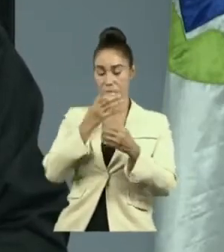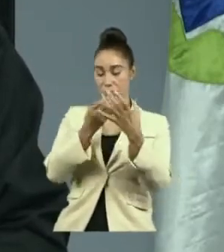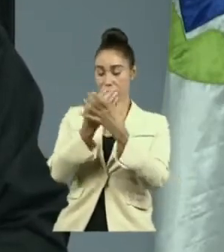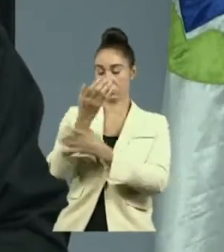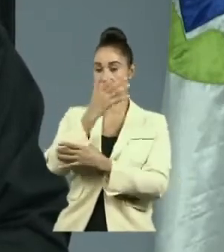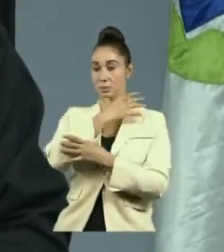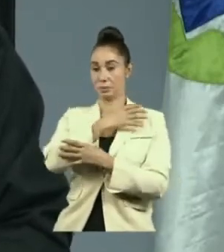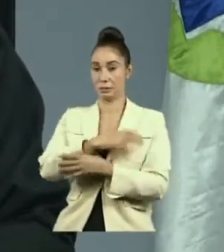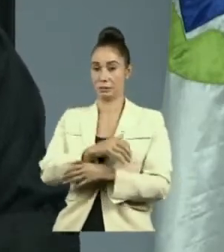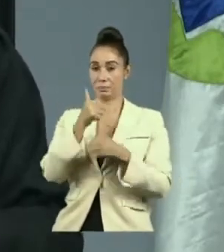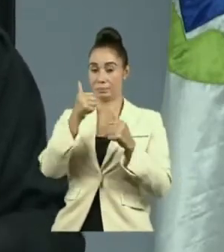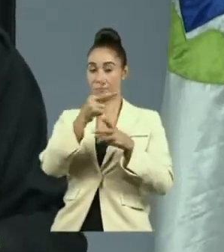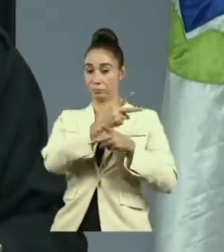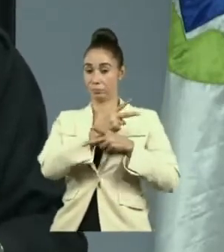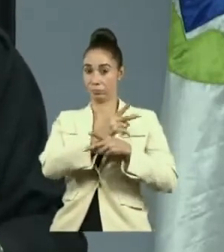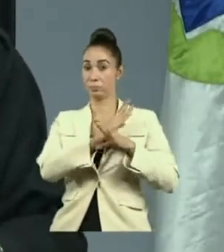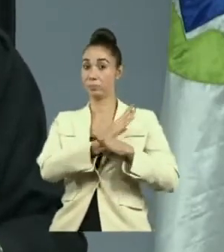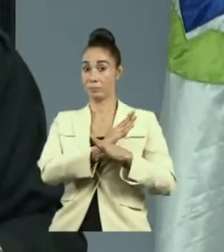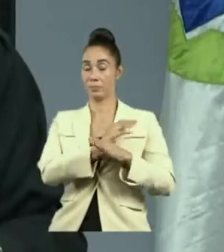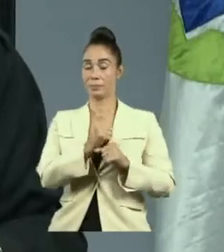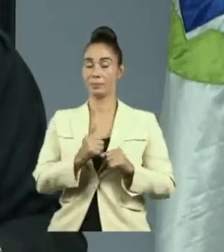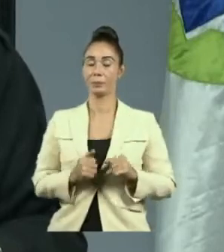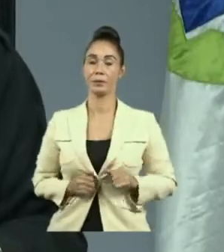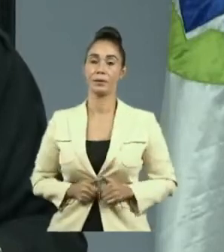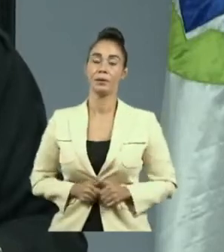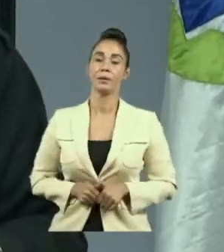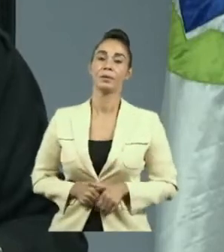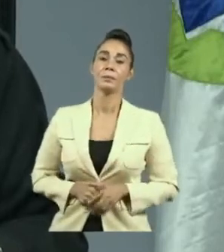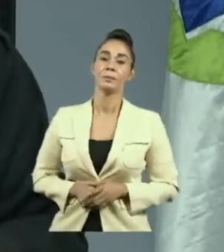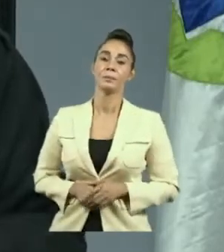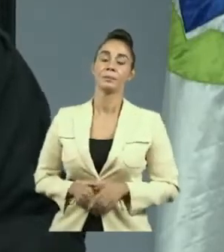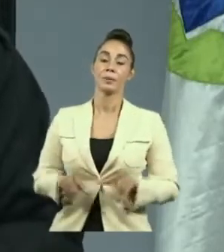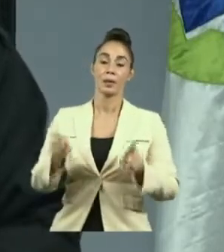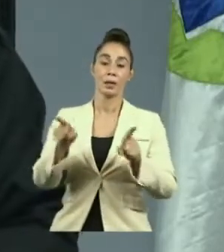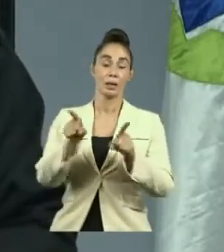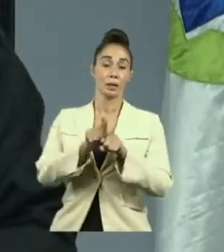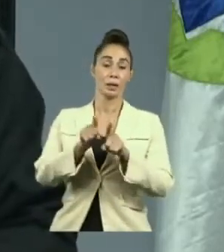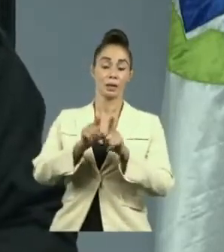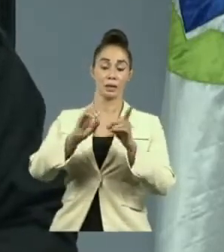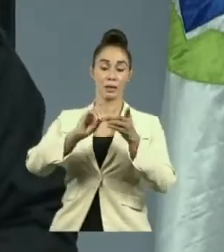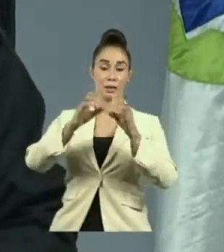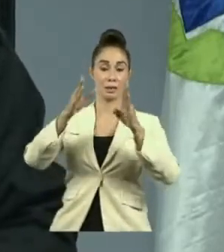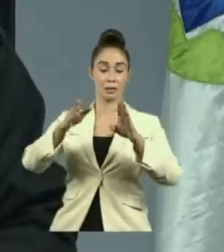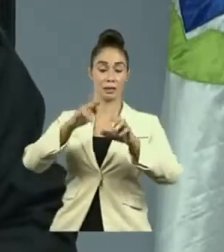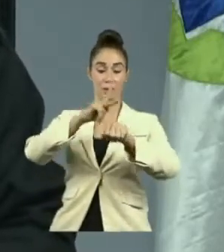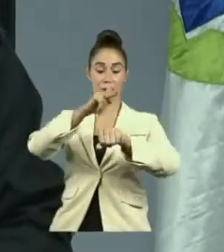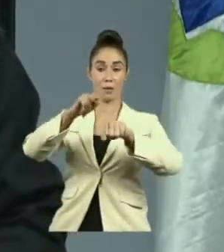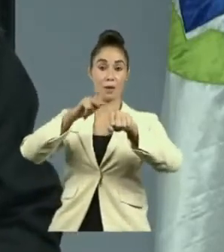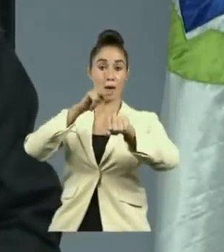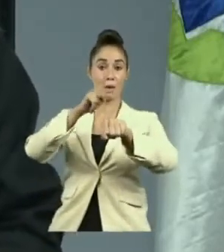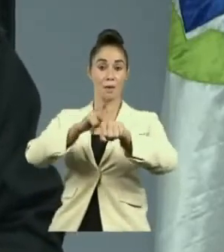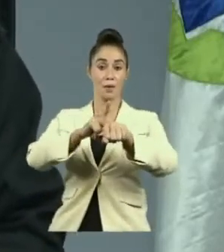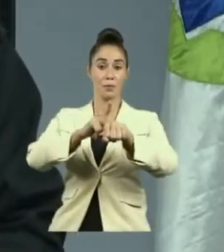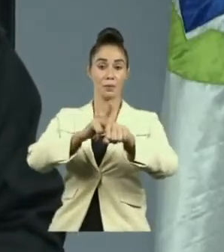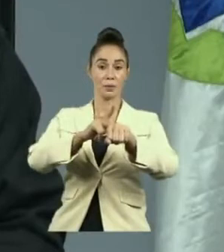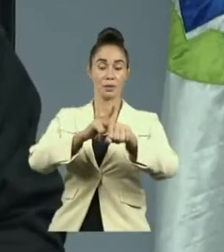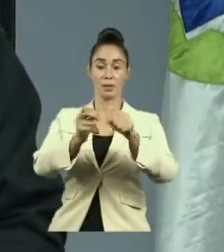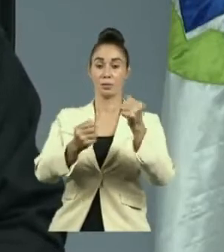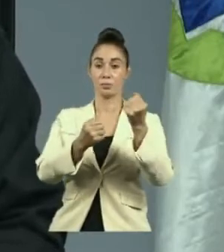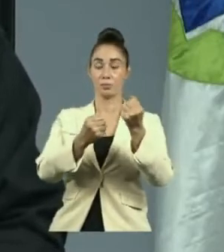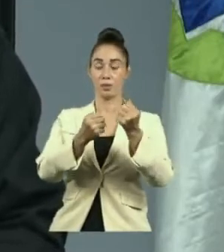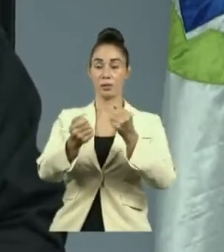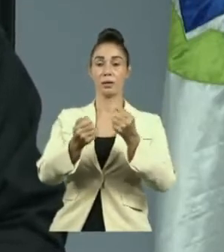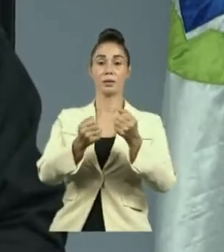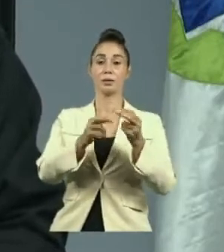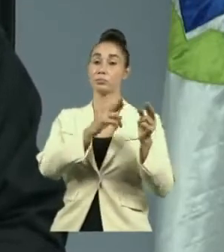intermedias igualmente a las direcciones provinciales y de salud aumentar